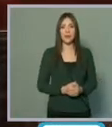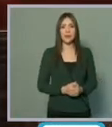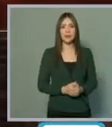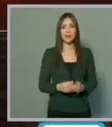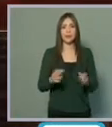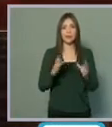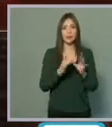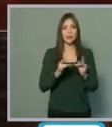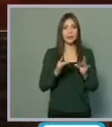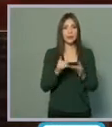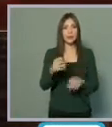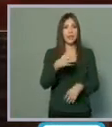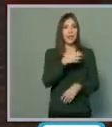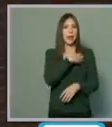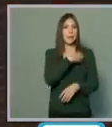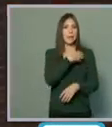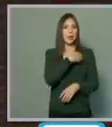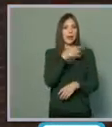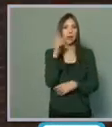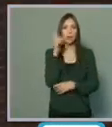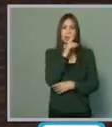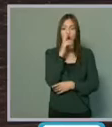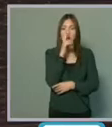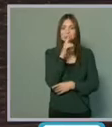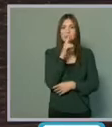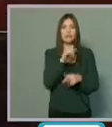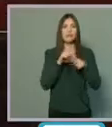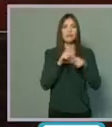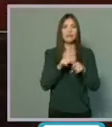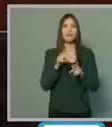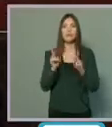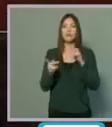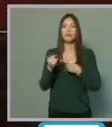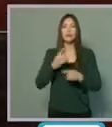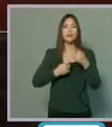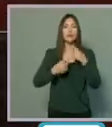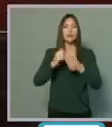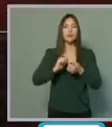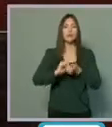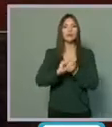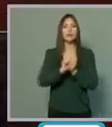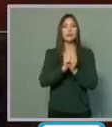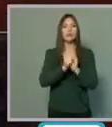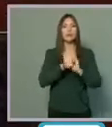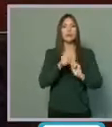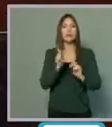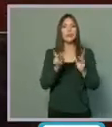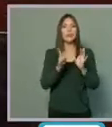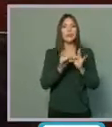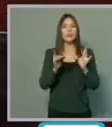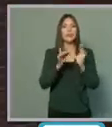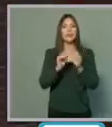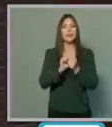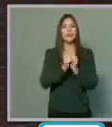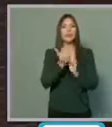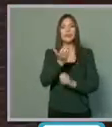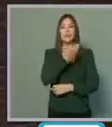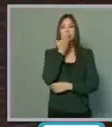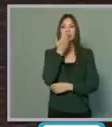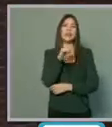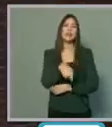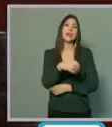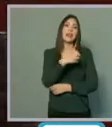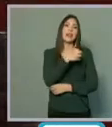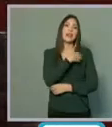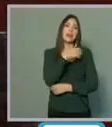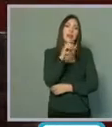la capital de Rusia, ¿no? Sé que seguimos nuestras pláticas que se convierten en las pláticas tradicionales en el Canal 21,